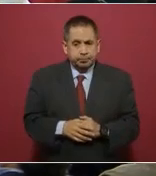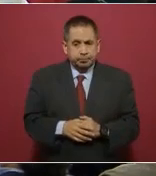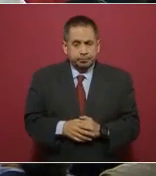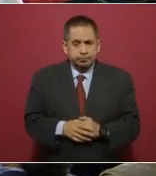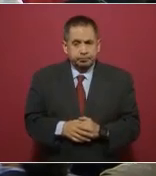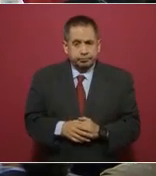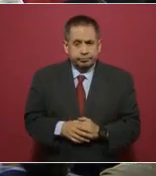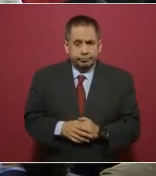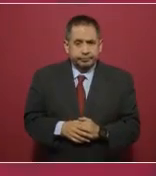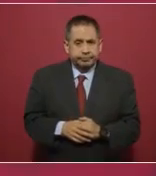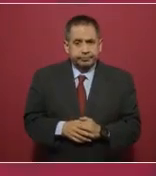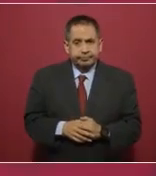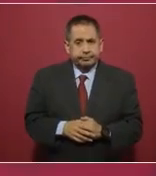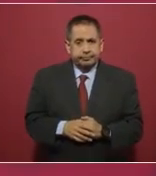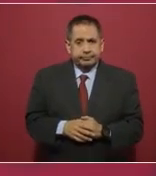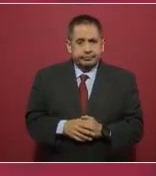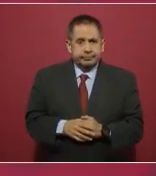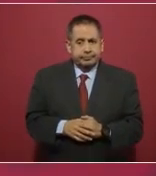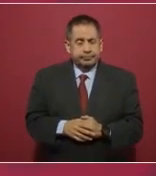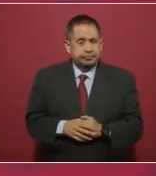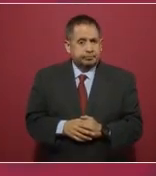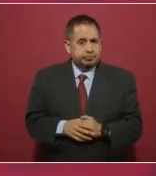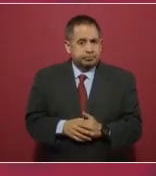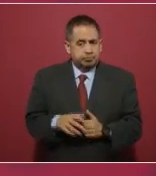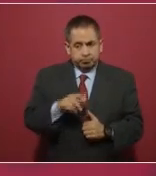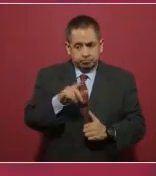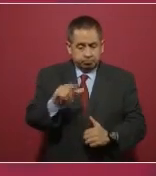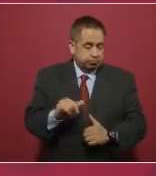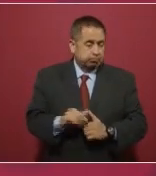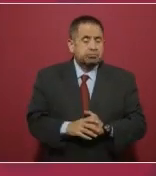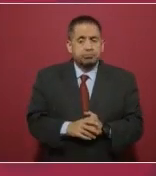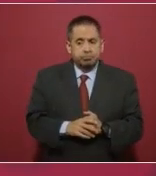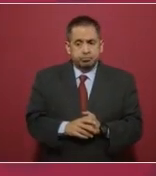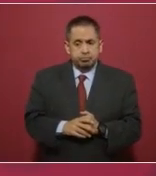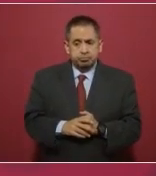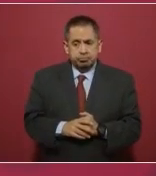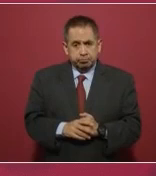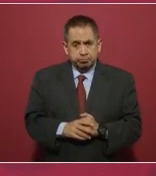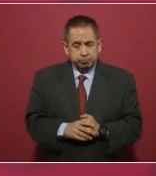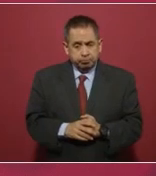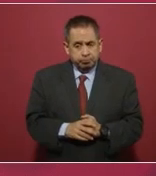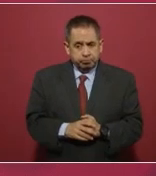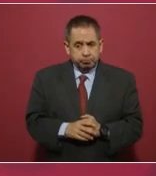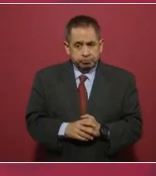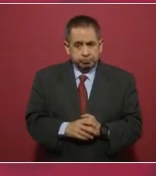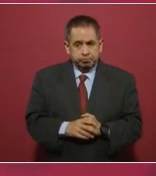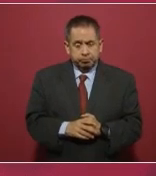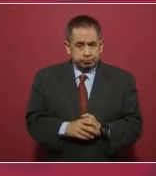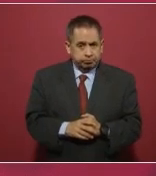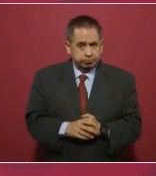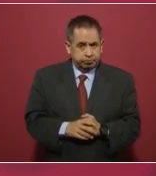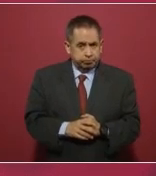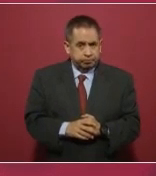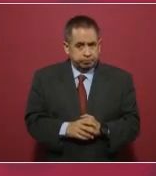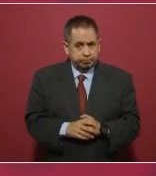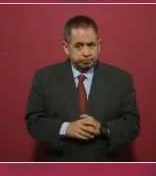Se tenía